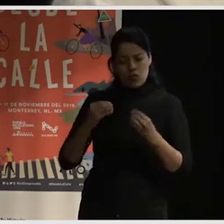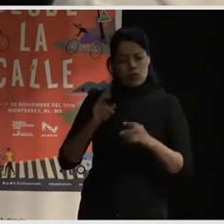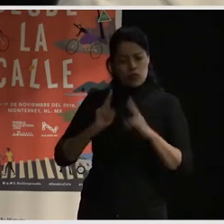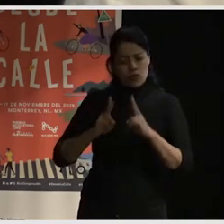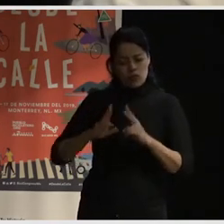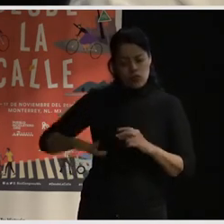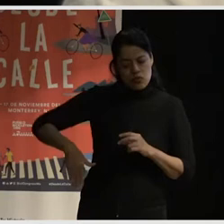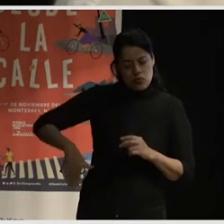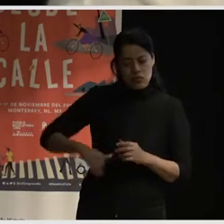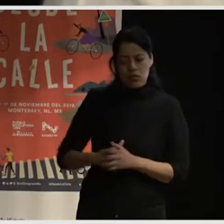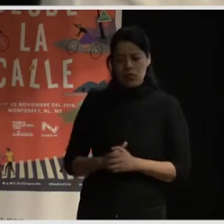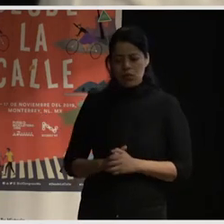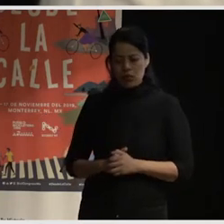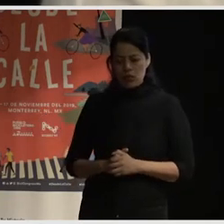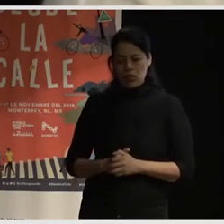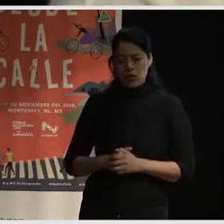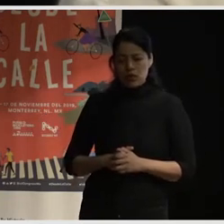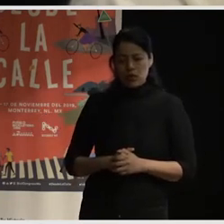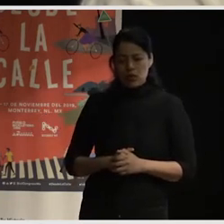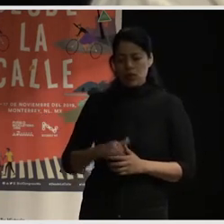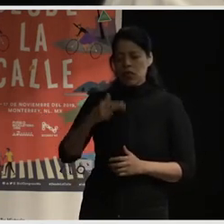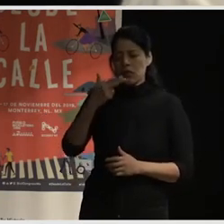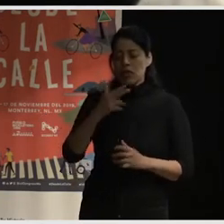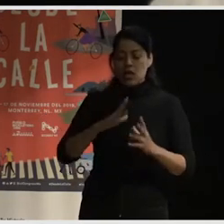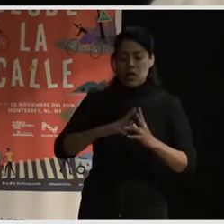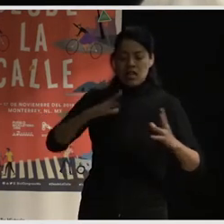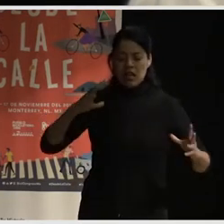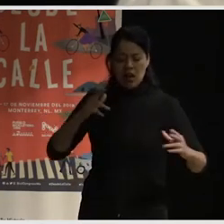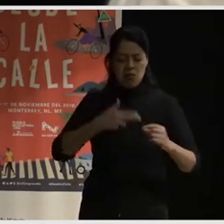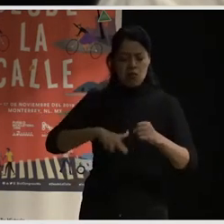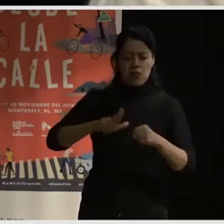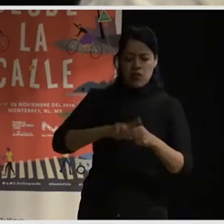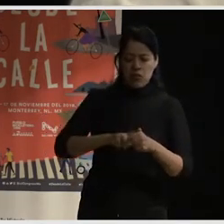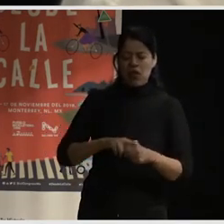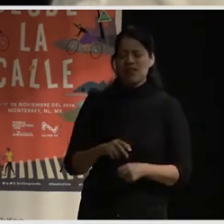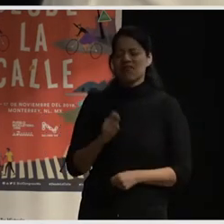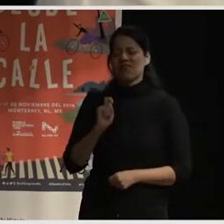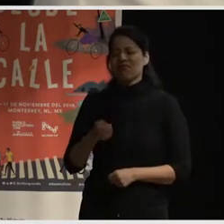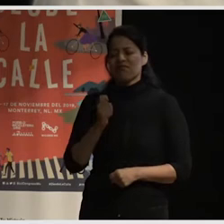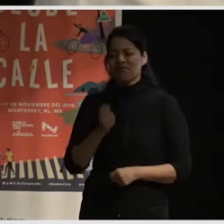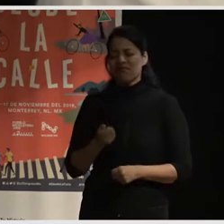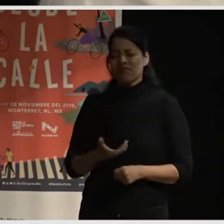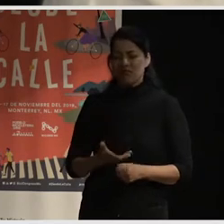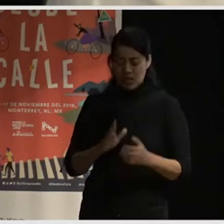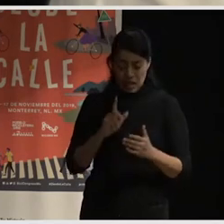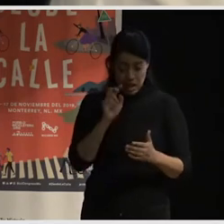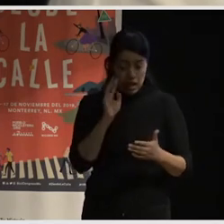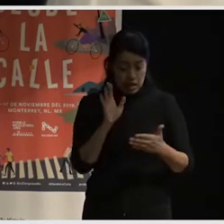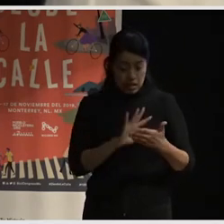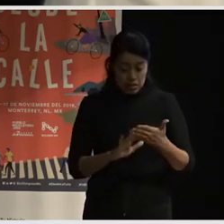hace referencia a este concepto de hiper normalización que es un concepto que viene en un libro